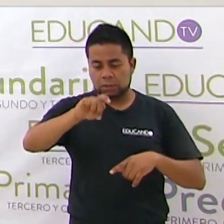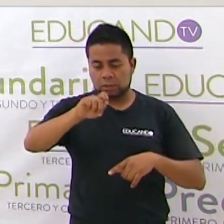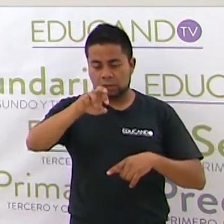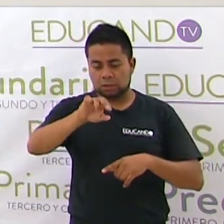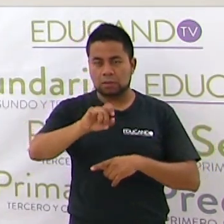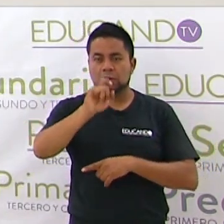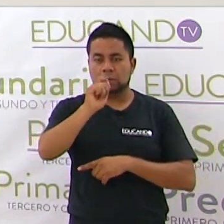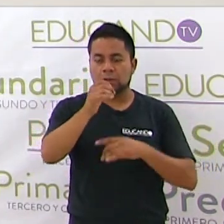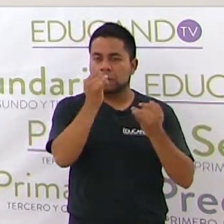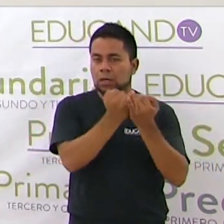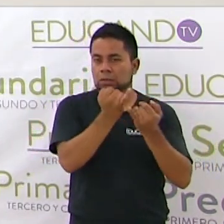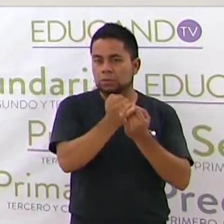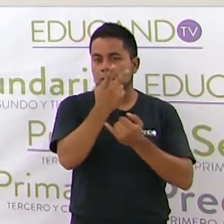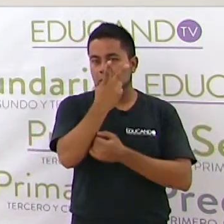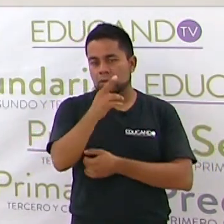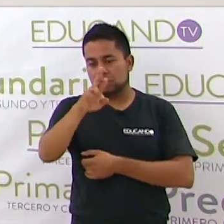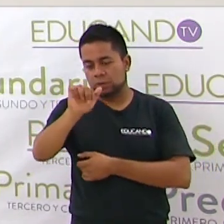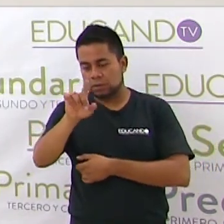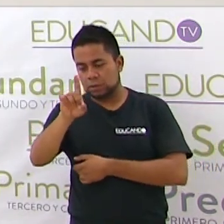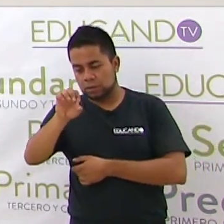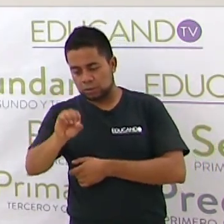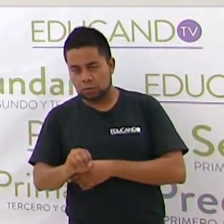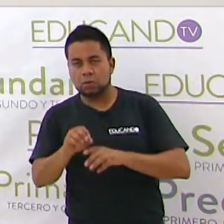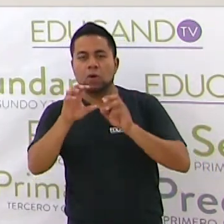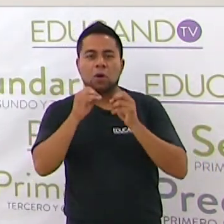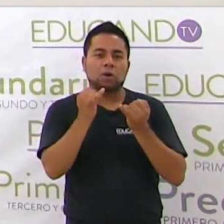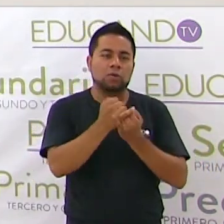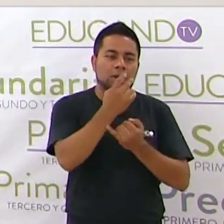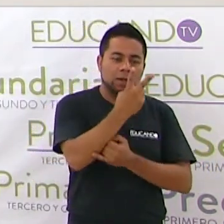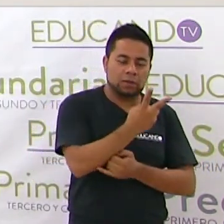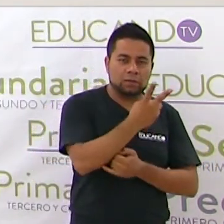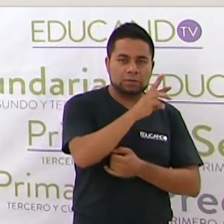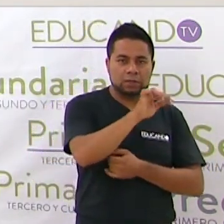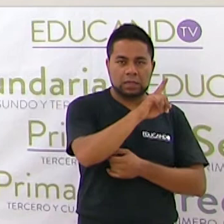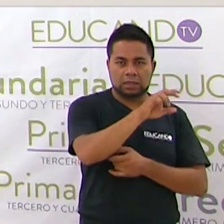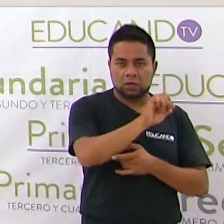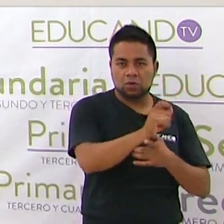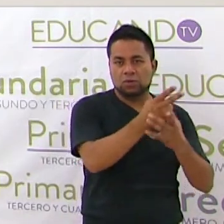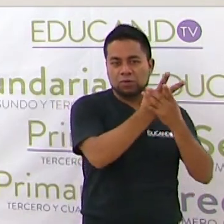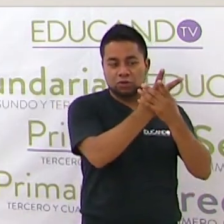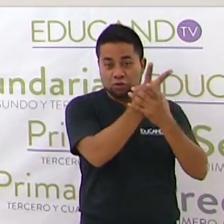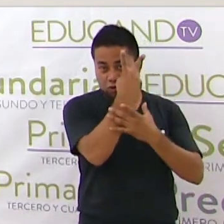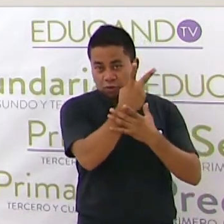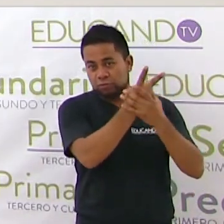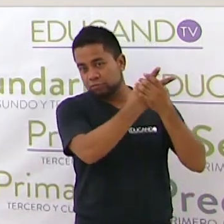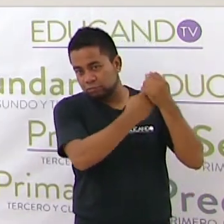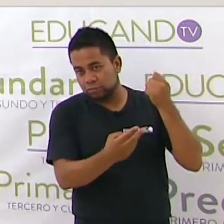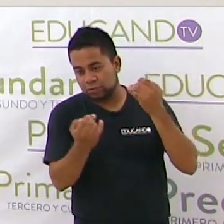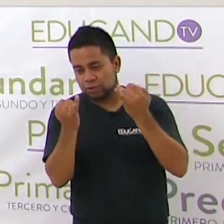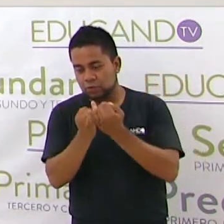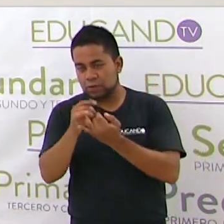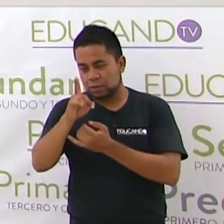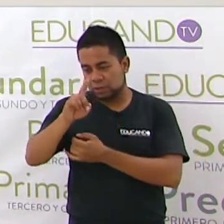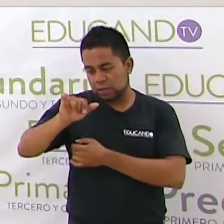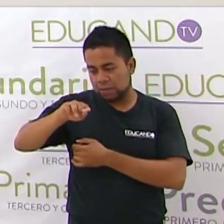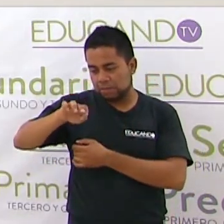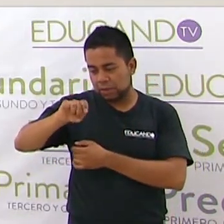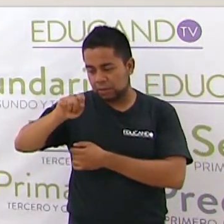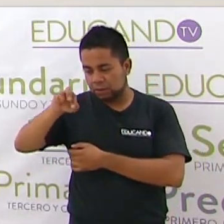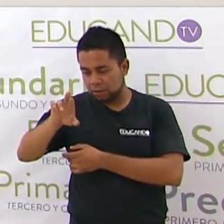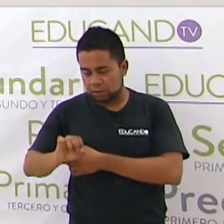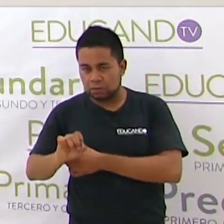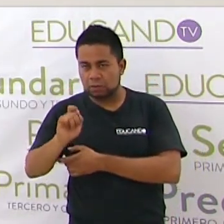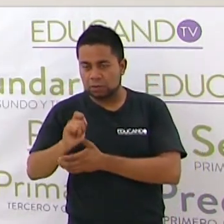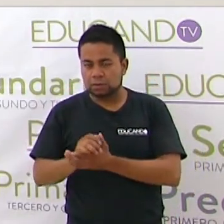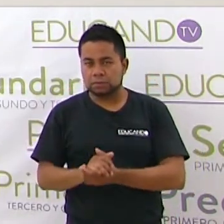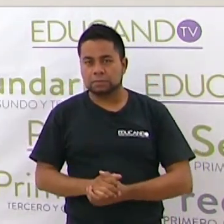2 radios. O 2 radios es igual a un diámetro. ¿A qué me refiero con eso? Sabemos entonces